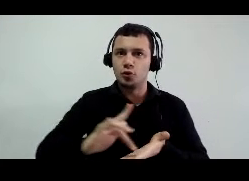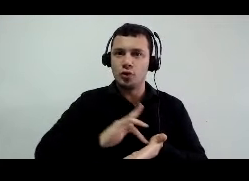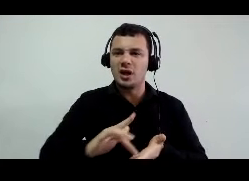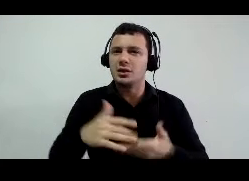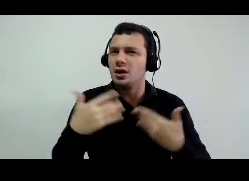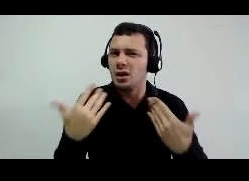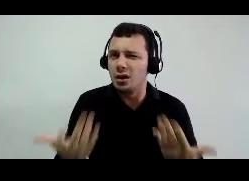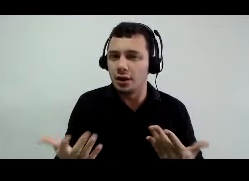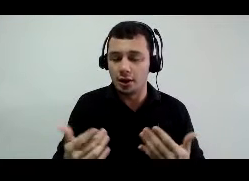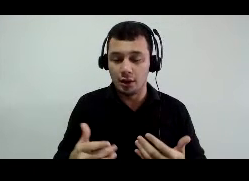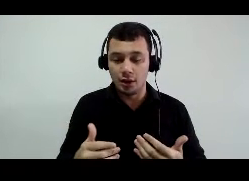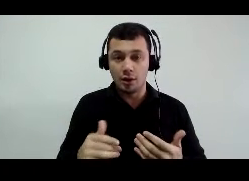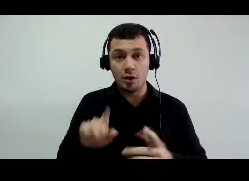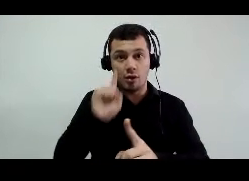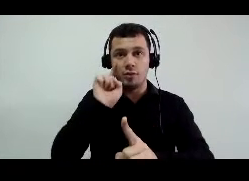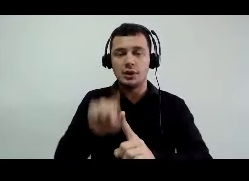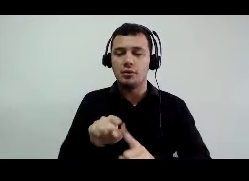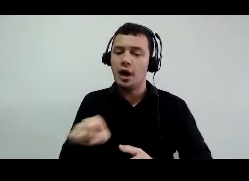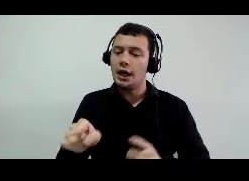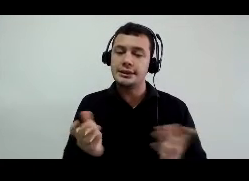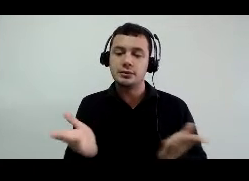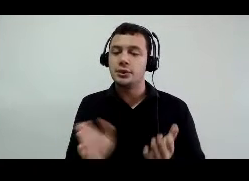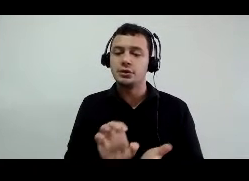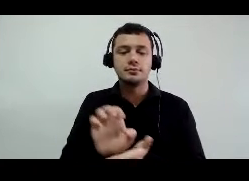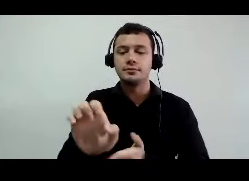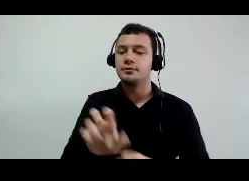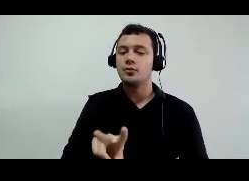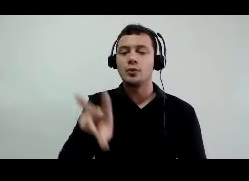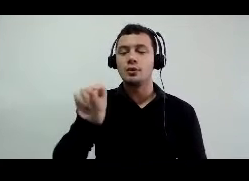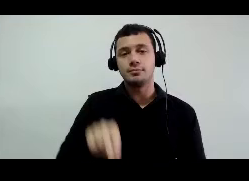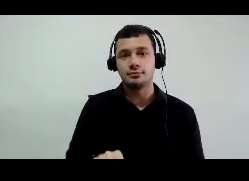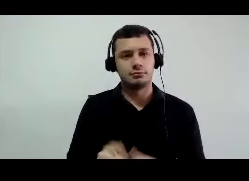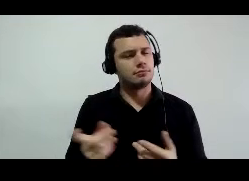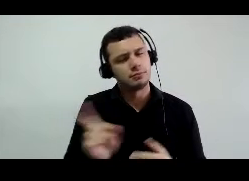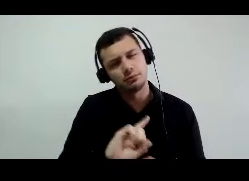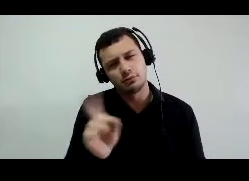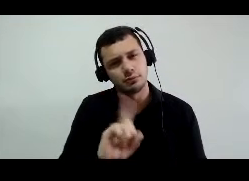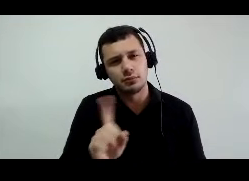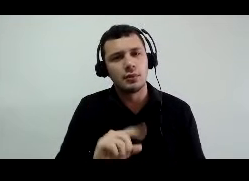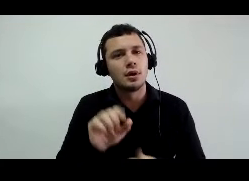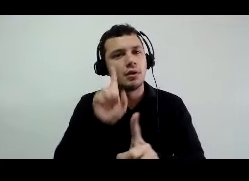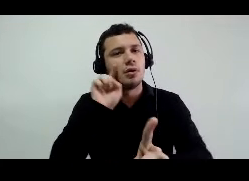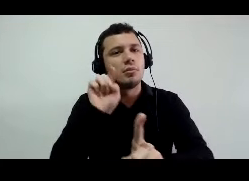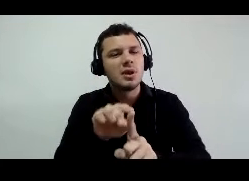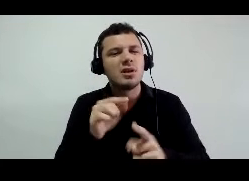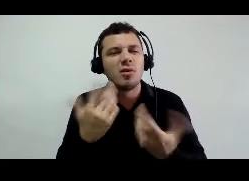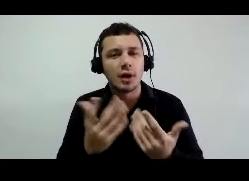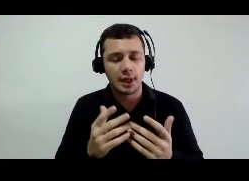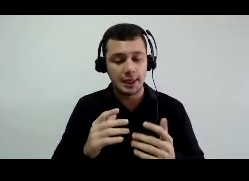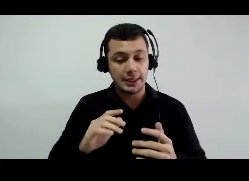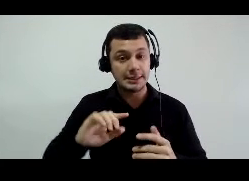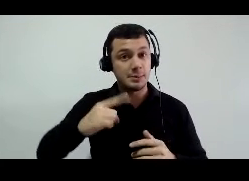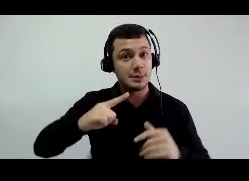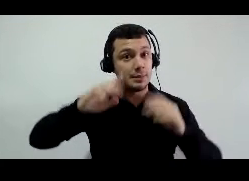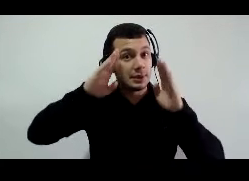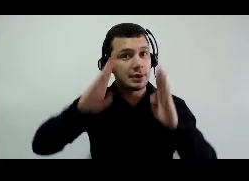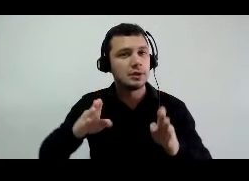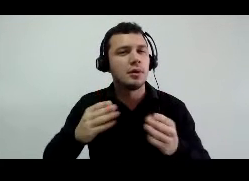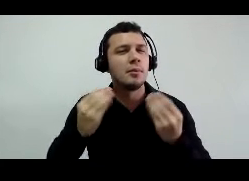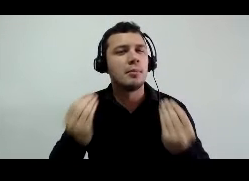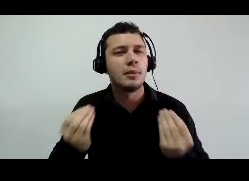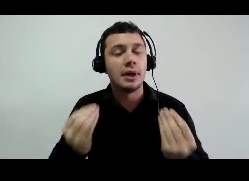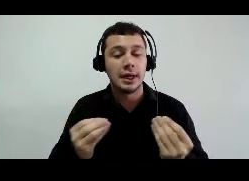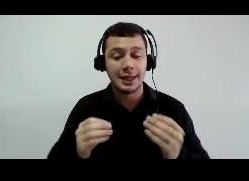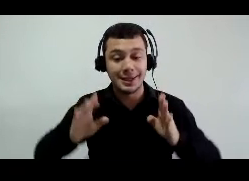se nieguen servicio a los pacientes. No, el triaje se diseñó efectivamente para que la atención en salud sea mucho